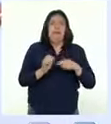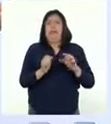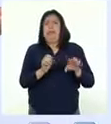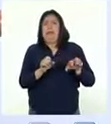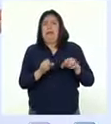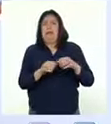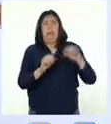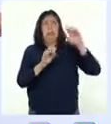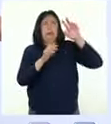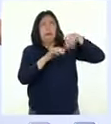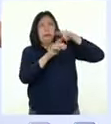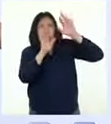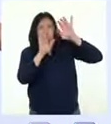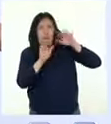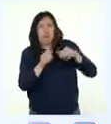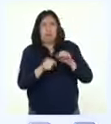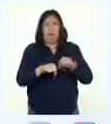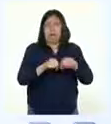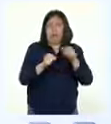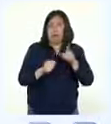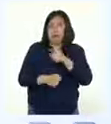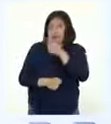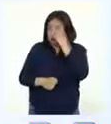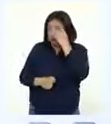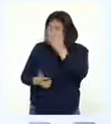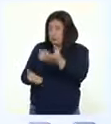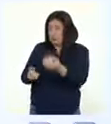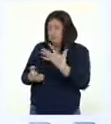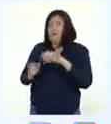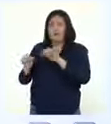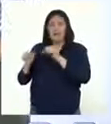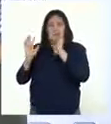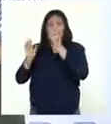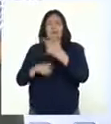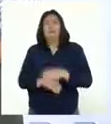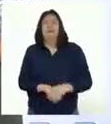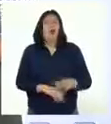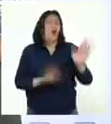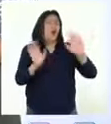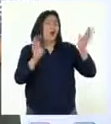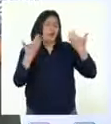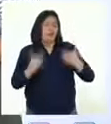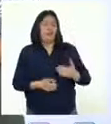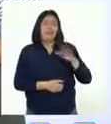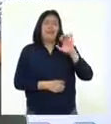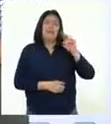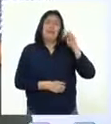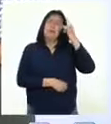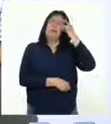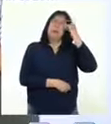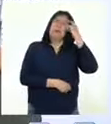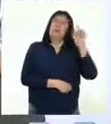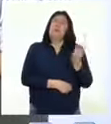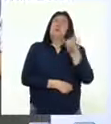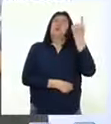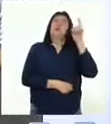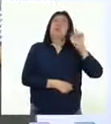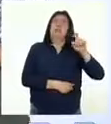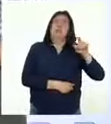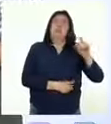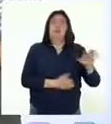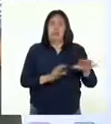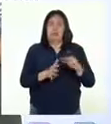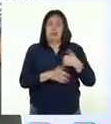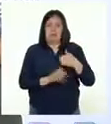desastres. ¿Quieren saber qué dijeron? Claro que sí. Escuchémoslos. Hola, soy Camila. Pienso que lo primero que hay que